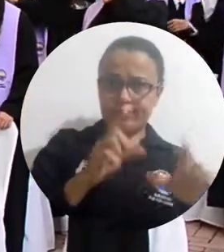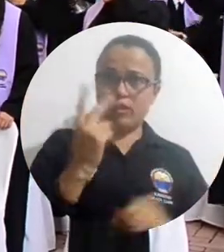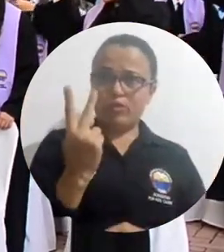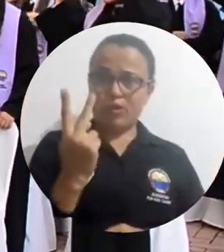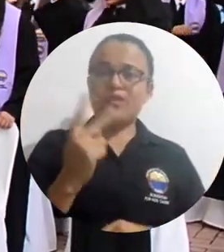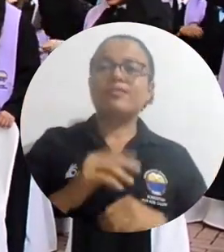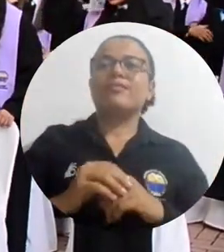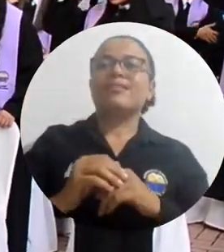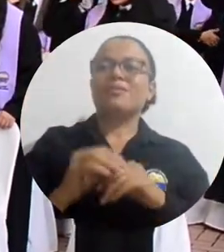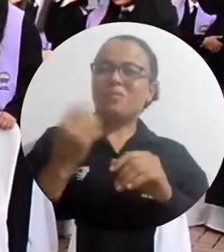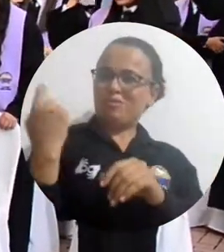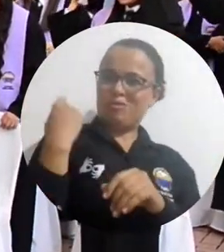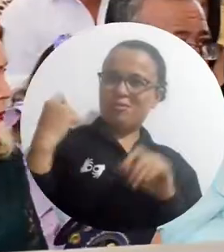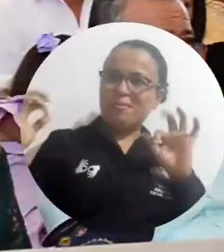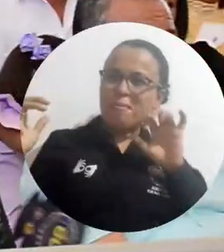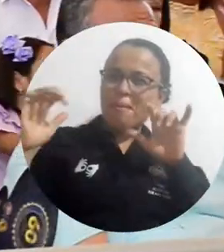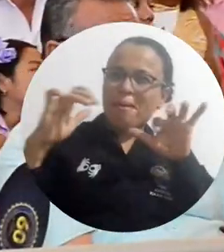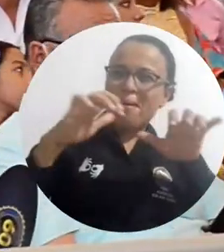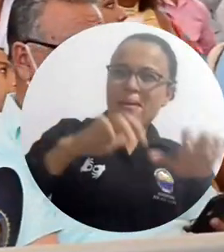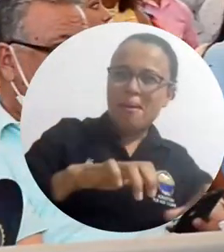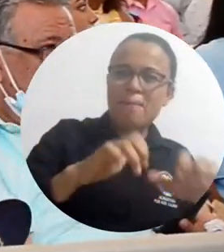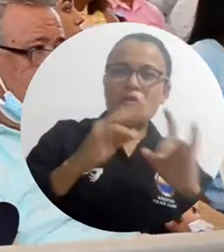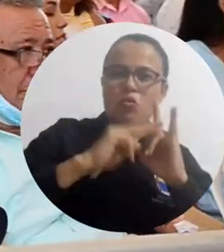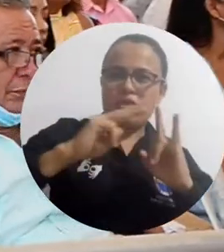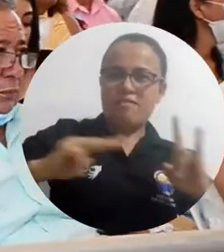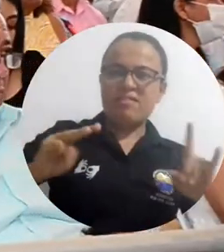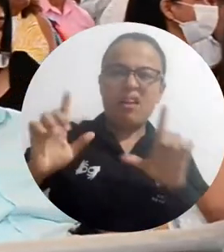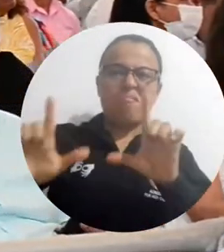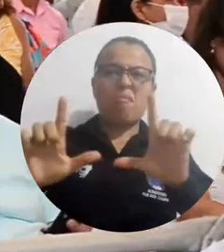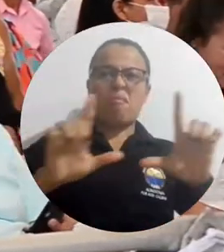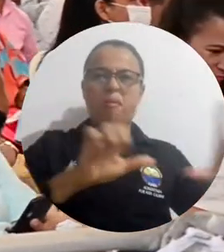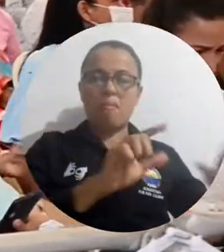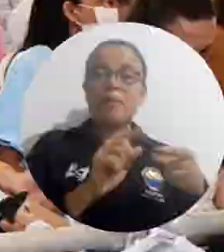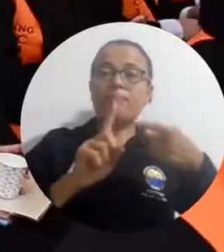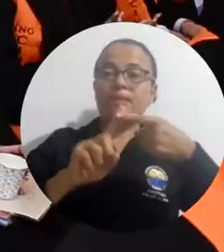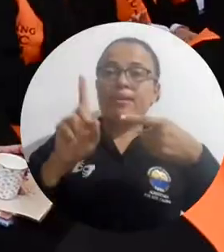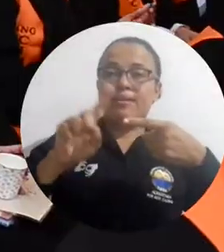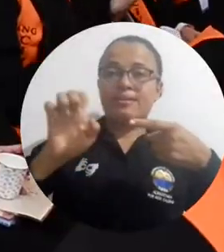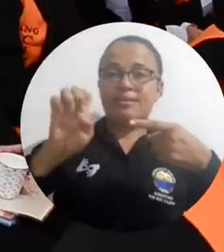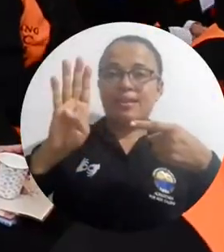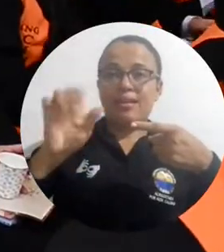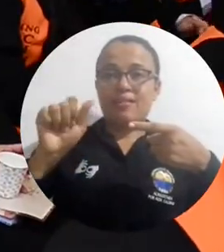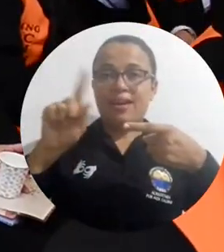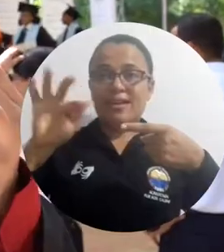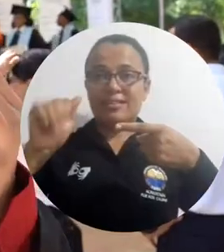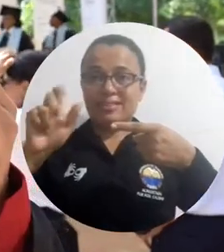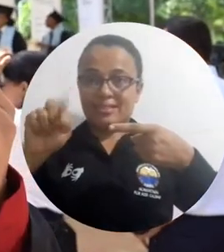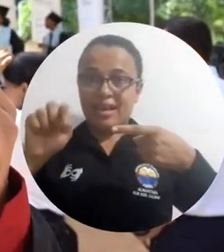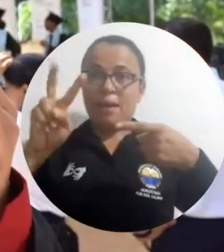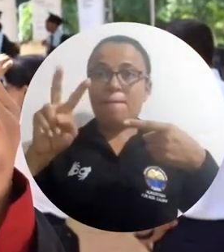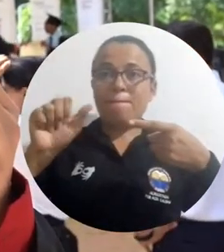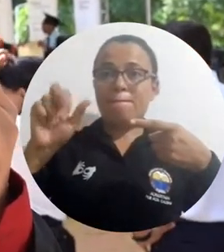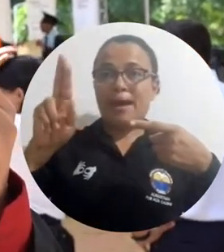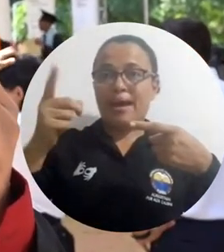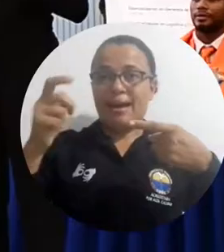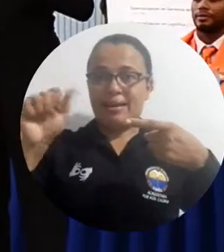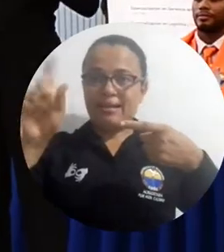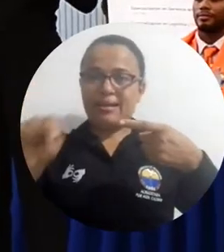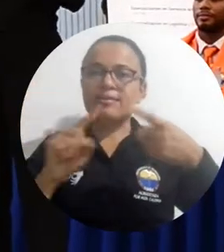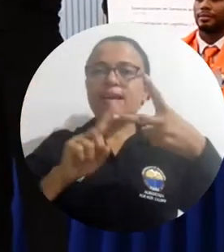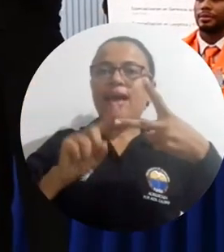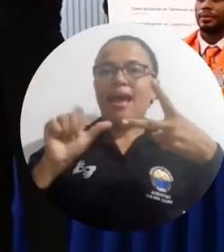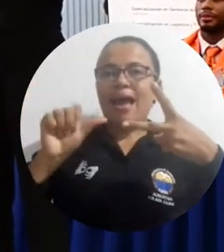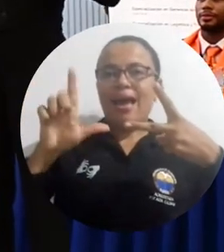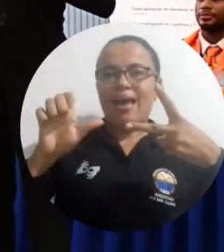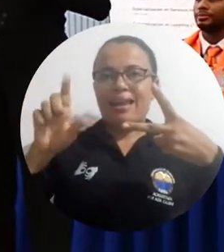Al graduarse por partida doble en la reciente ceremonia realizada en la Universidad del Magdalena, Sebastián Vargas Núñez y Alexis Mejía Mendoza